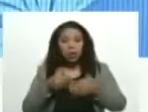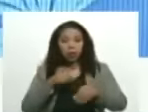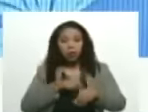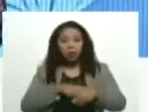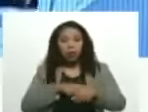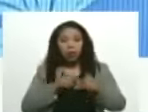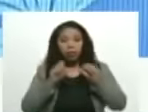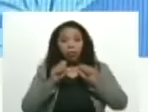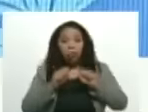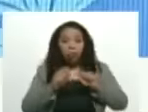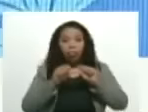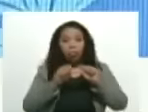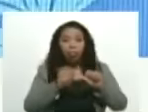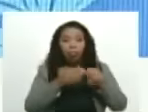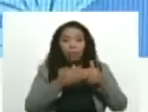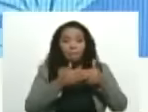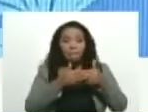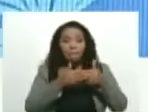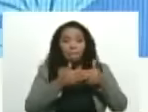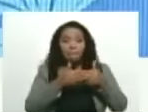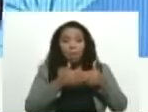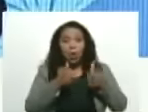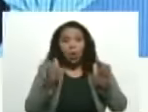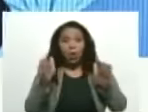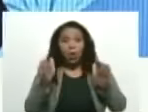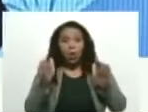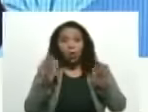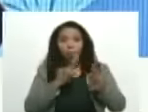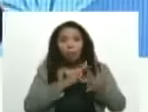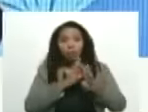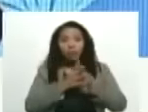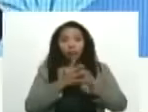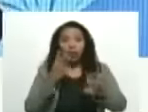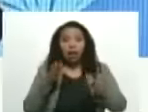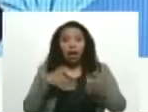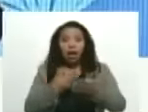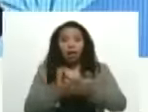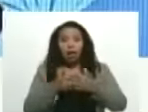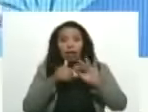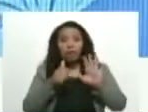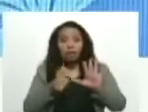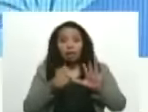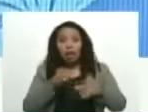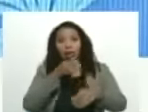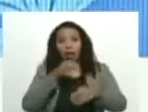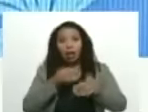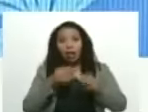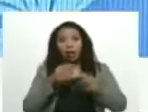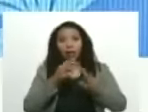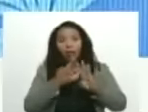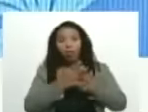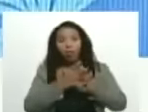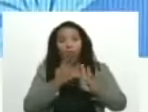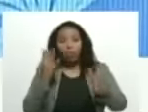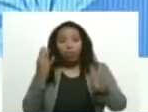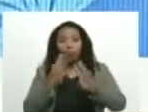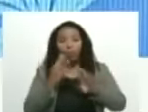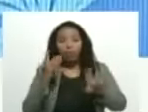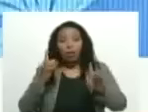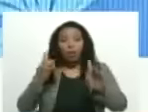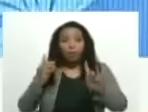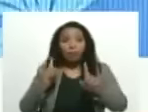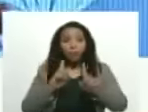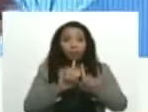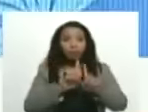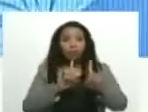con las personas, desde que se abre el centro de votación a las 6 de la mañana hasta que se cierra a las 6 de la tarde, apareciendo de manera